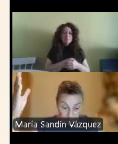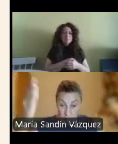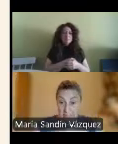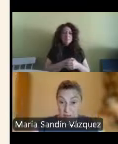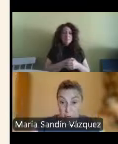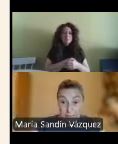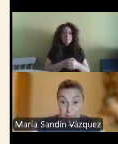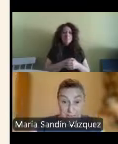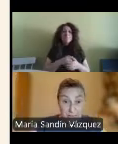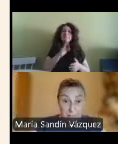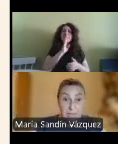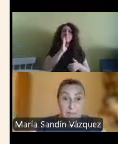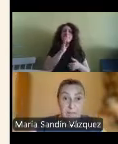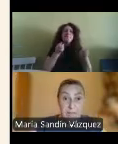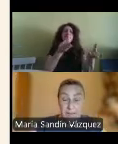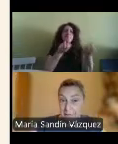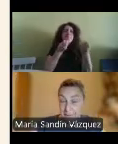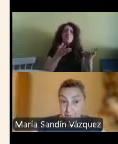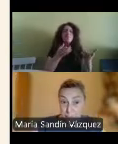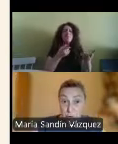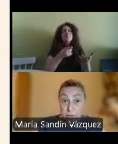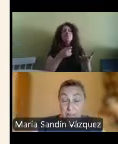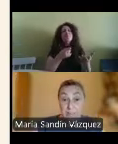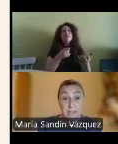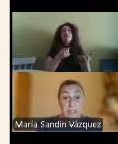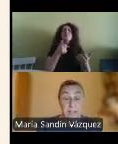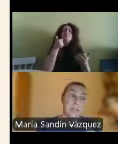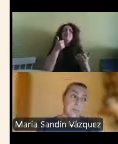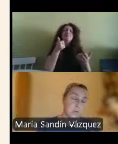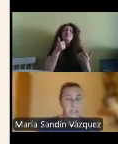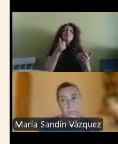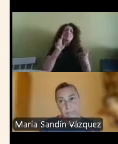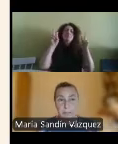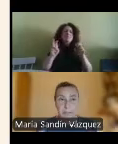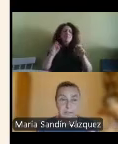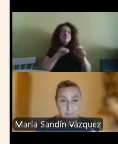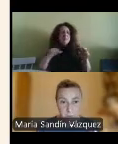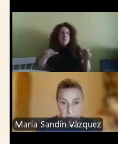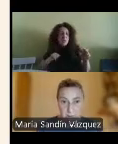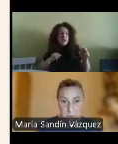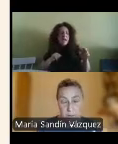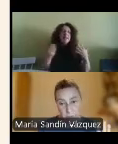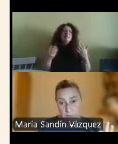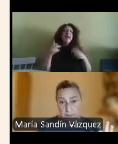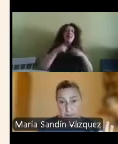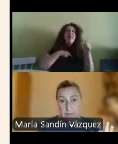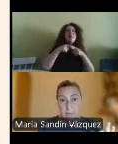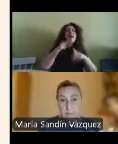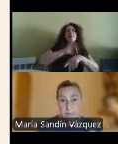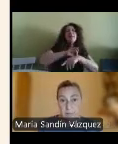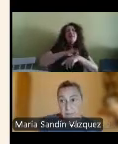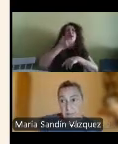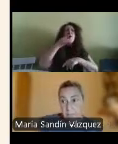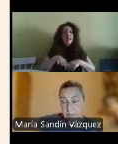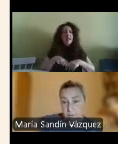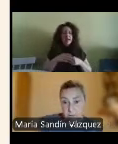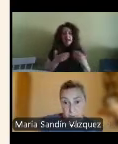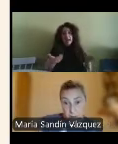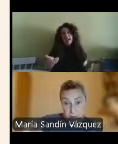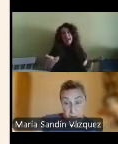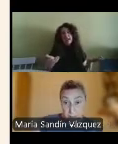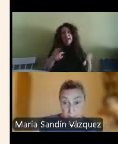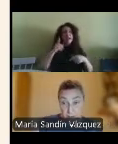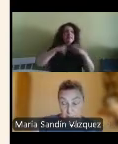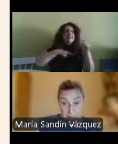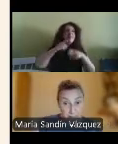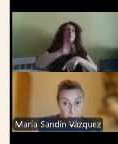Lo que comentábamos que ya esto pasaba más de temas personales, que es verdad que sí, bueno, es que depende del médico que te toque, bueno, depende del médico